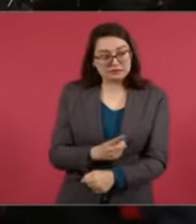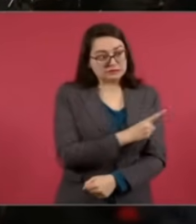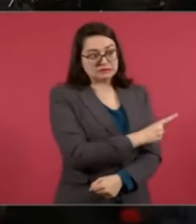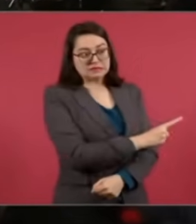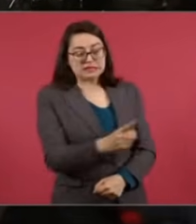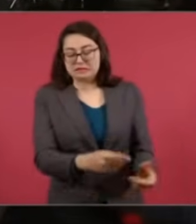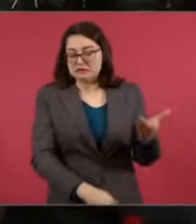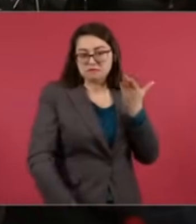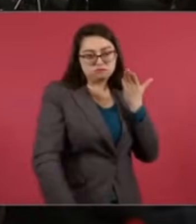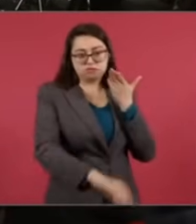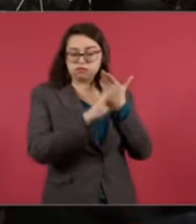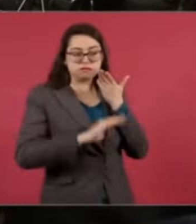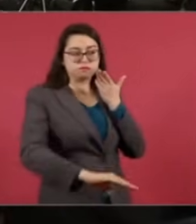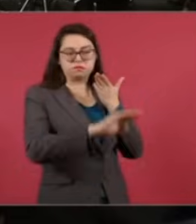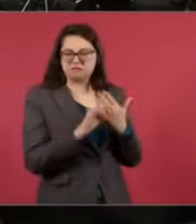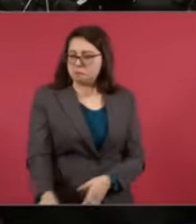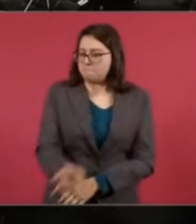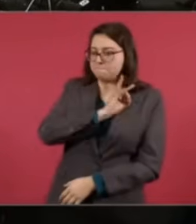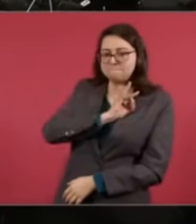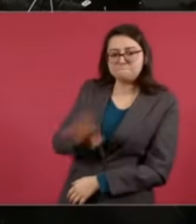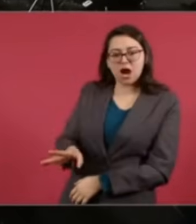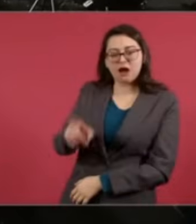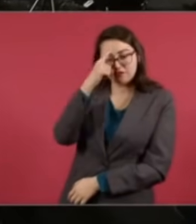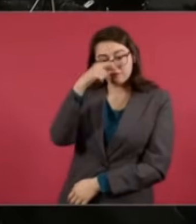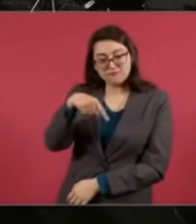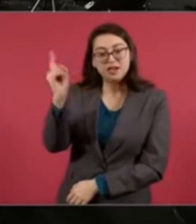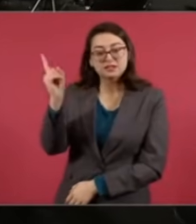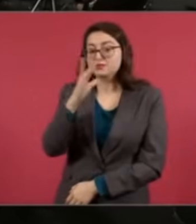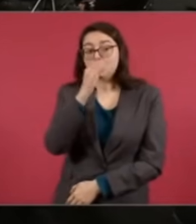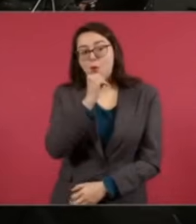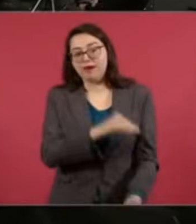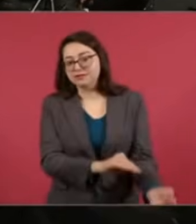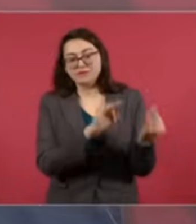intereses de grupos, de potentados.